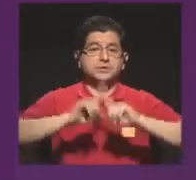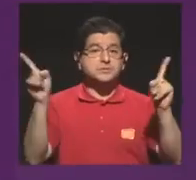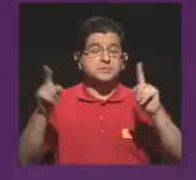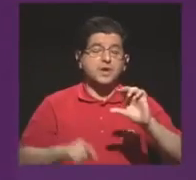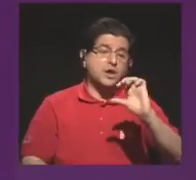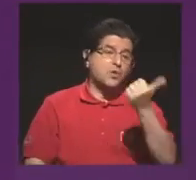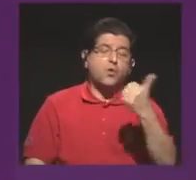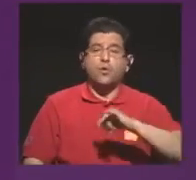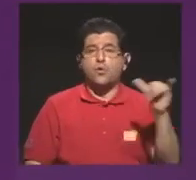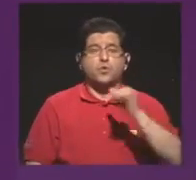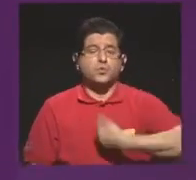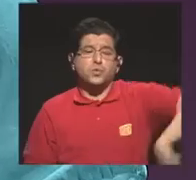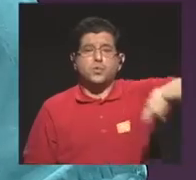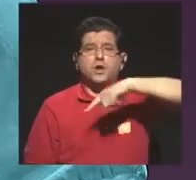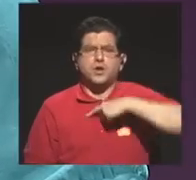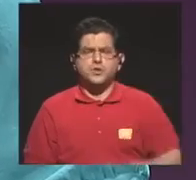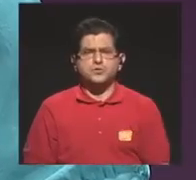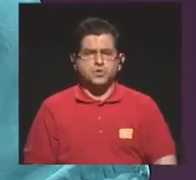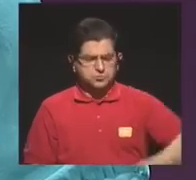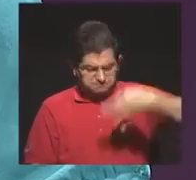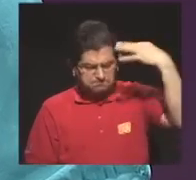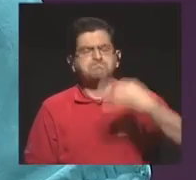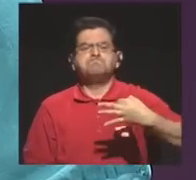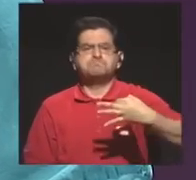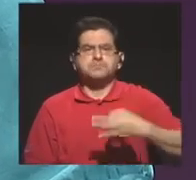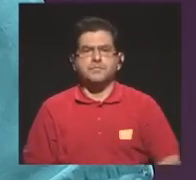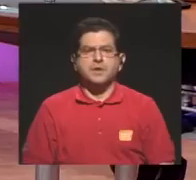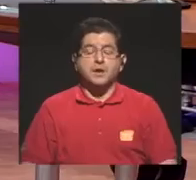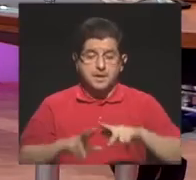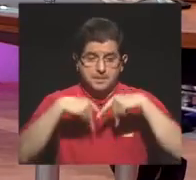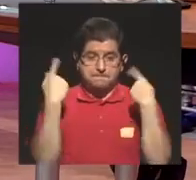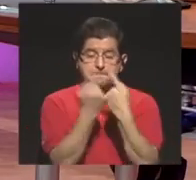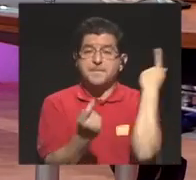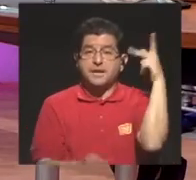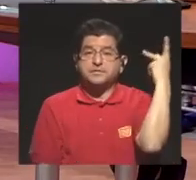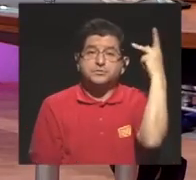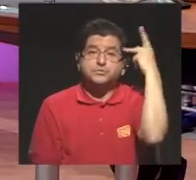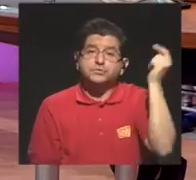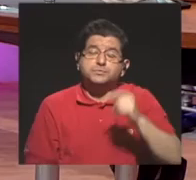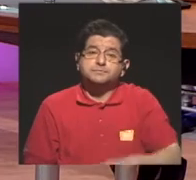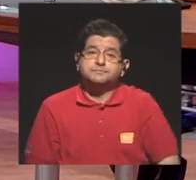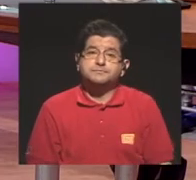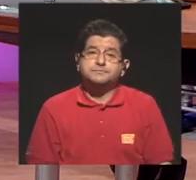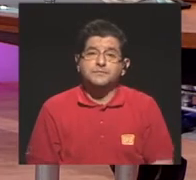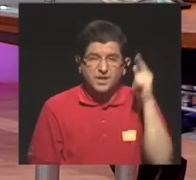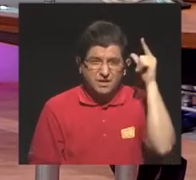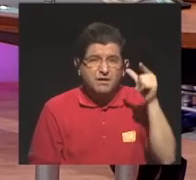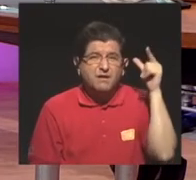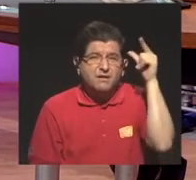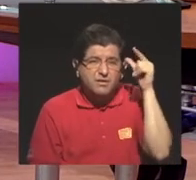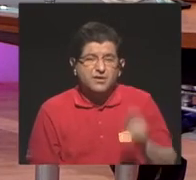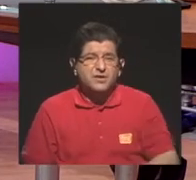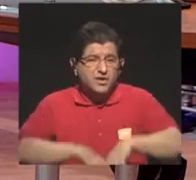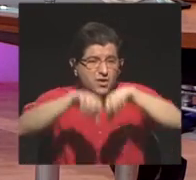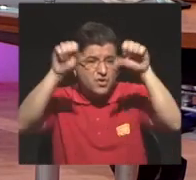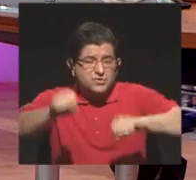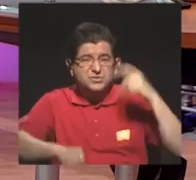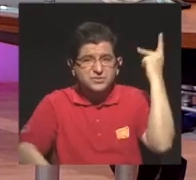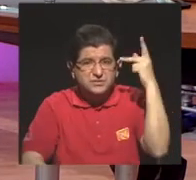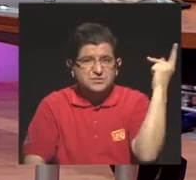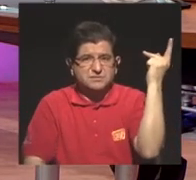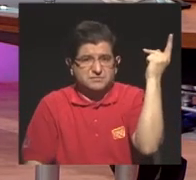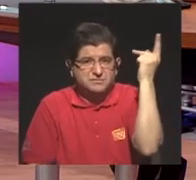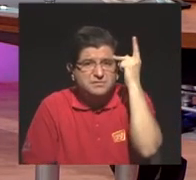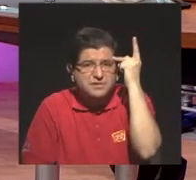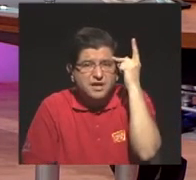otro también, que también fuimos muy determinantes, fue con los partidos políticos, porque evidentemente el sistema